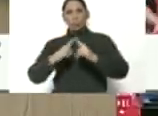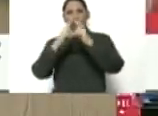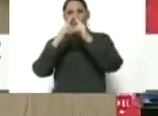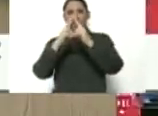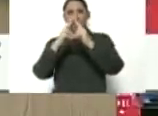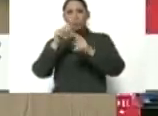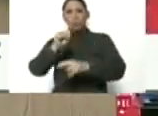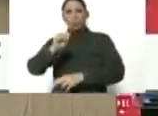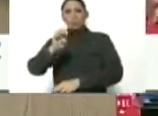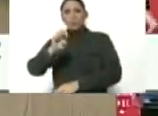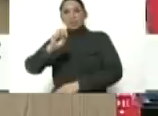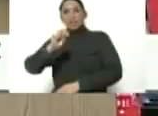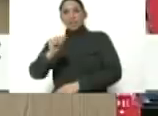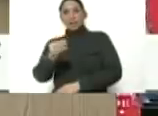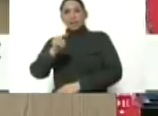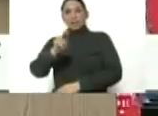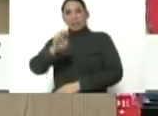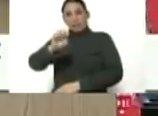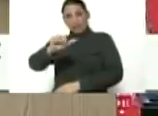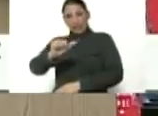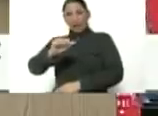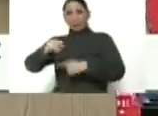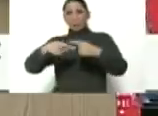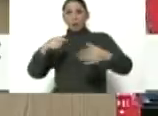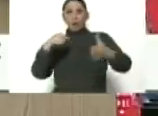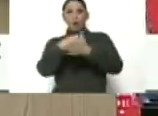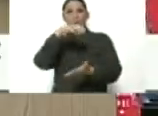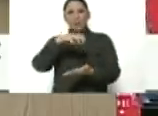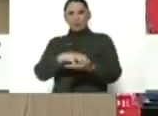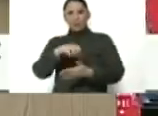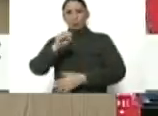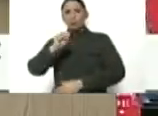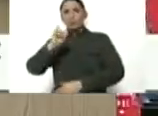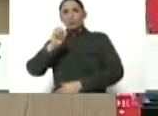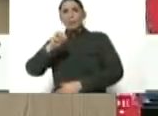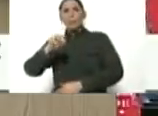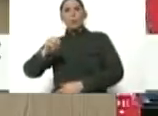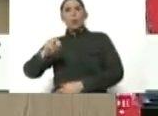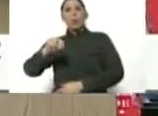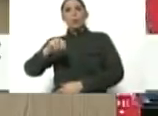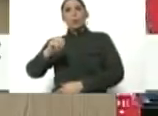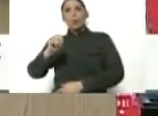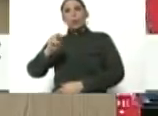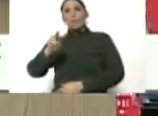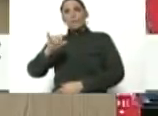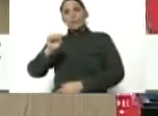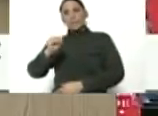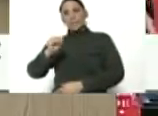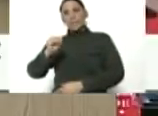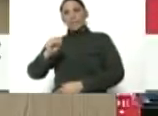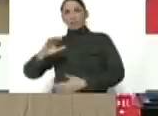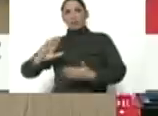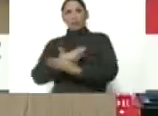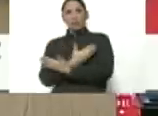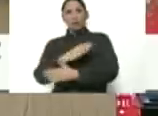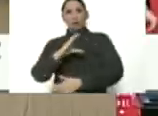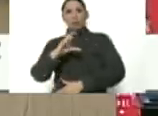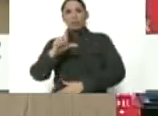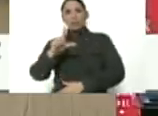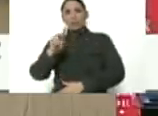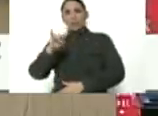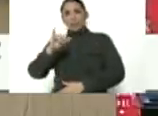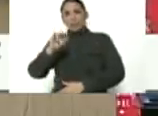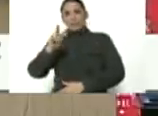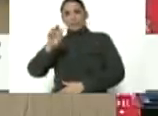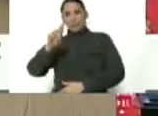Antonio Sequea, quien fungió después del golpe de Estado que Simonovic y Sequea le dieron a Cliver Alcalá Cordones, le arrebatan el